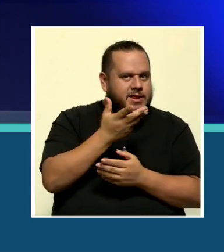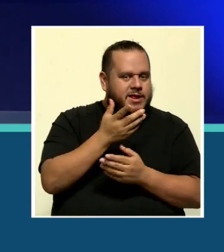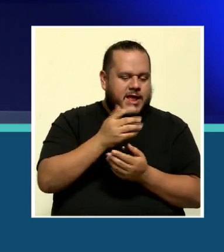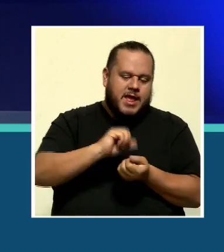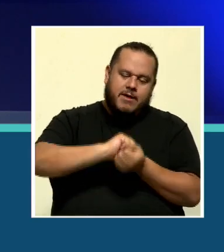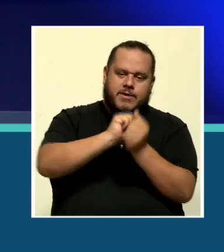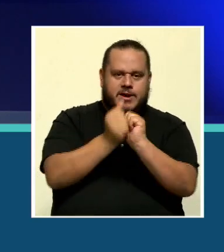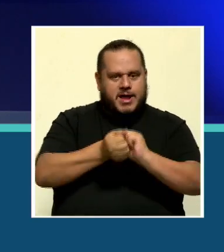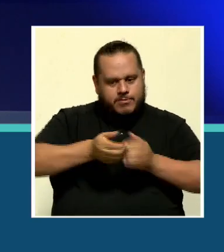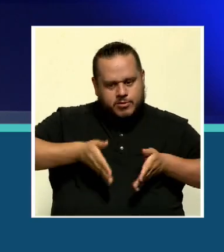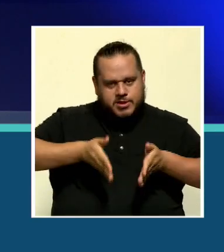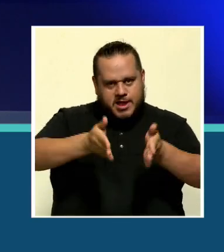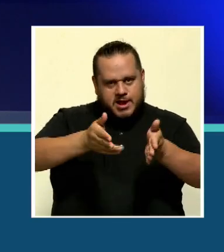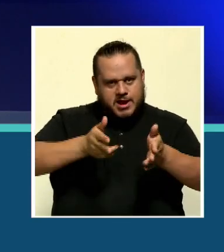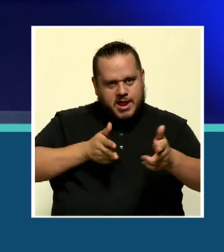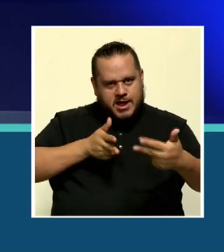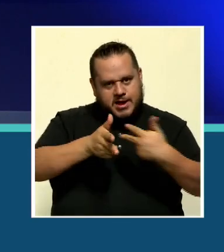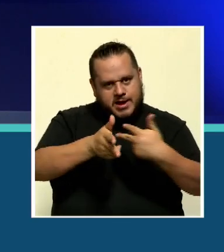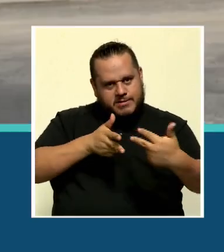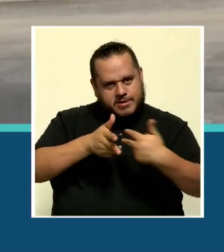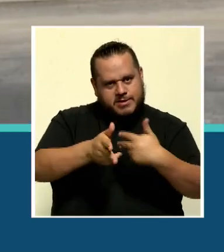viales.